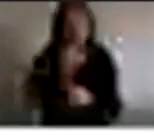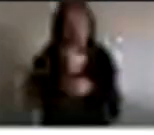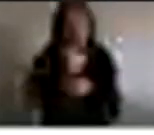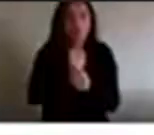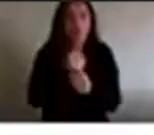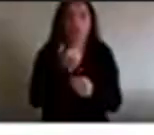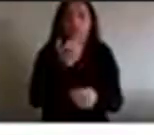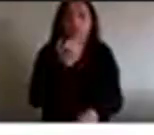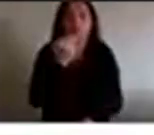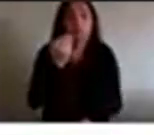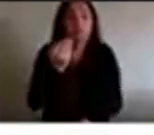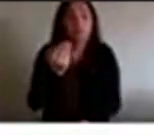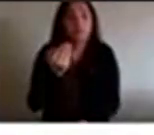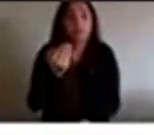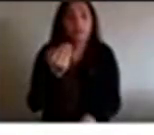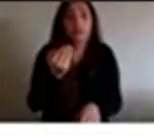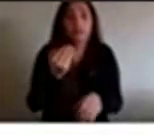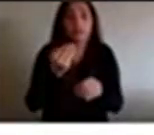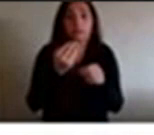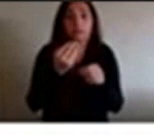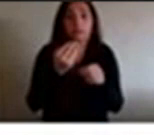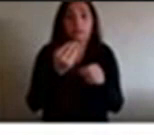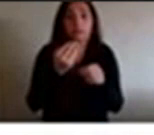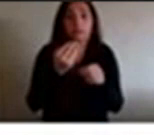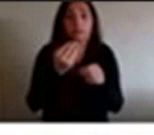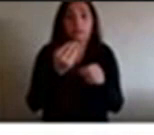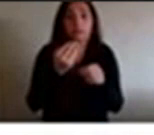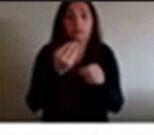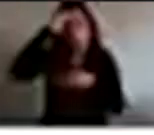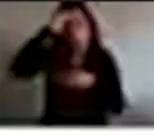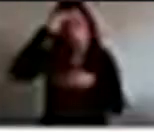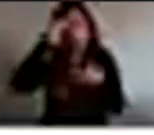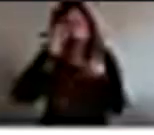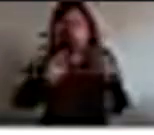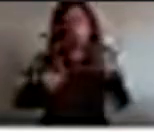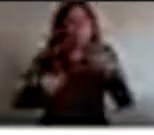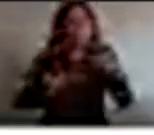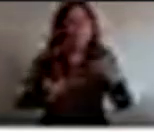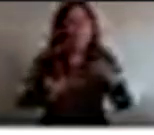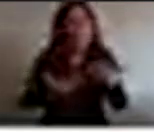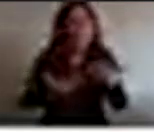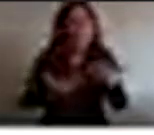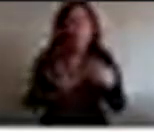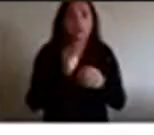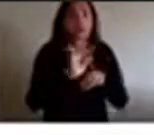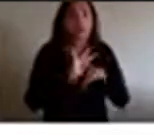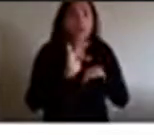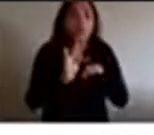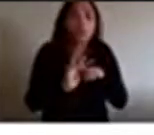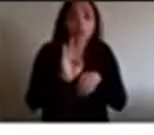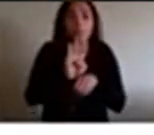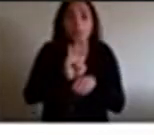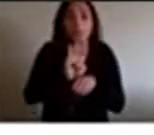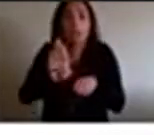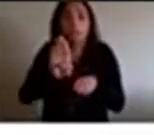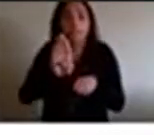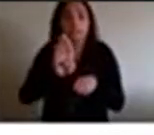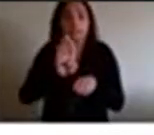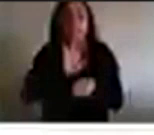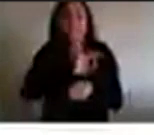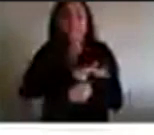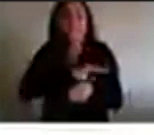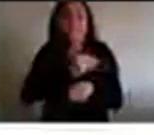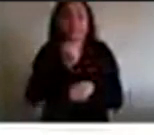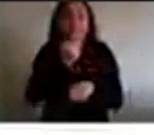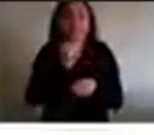También estuvimos con las experiencias, ¿cierto?, del modelo de empleabilidad de Fundación Best Buddies, tanto en Chile como Colombia. Así